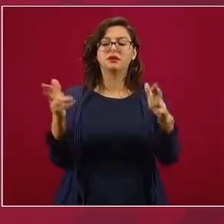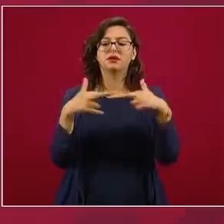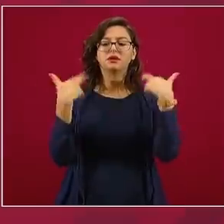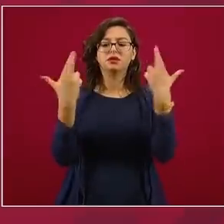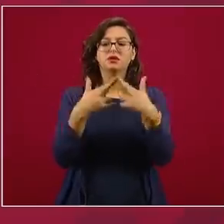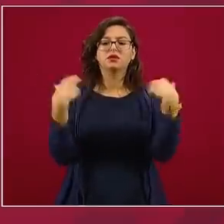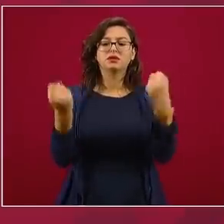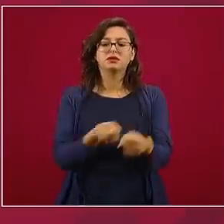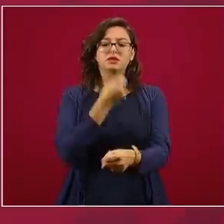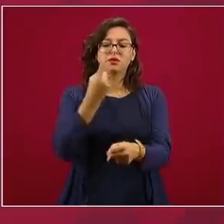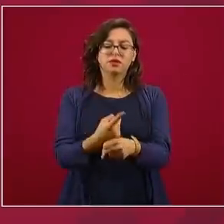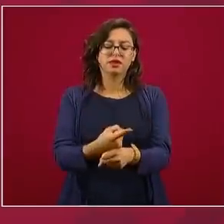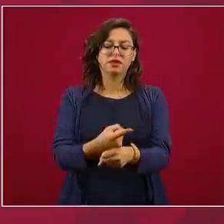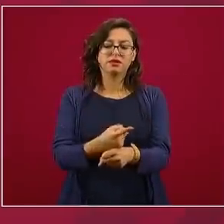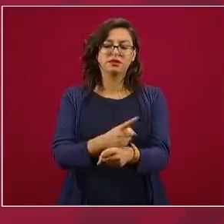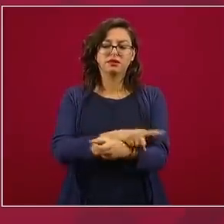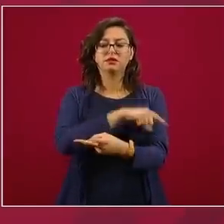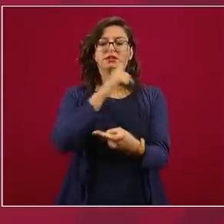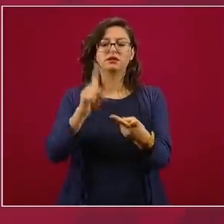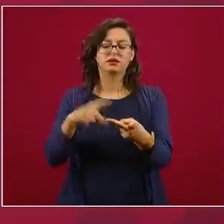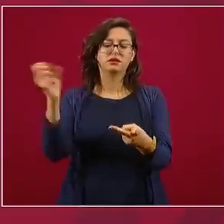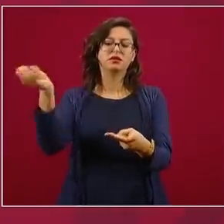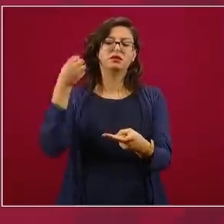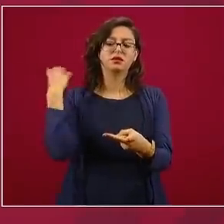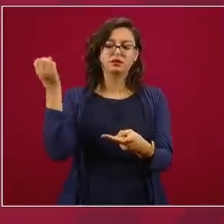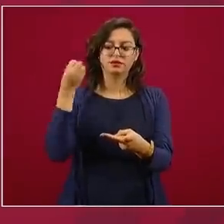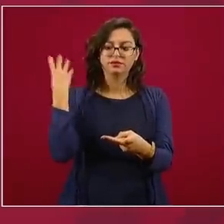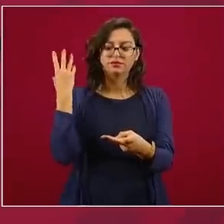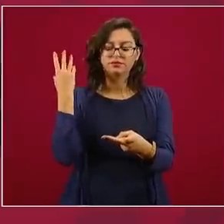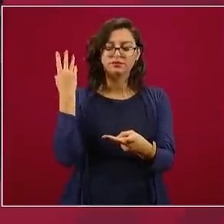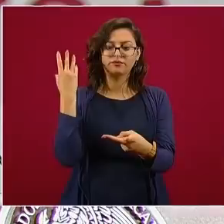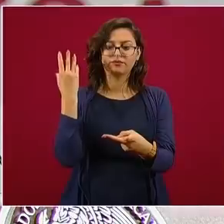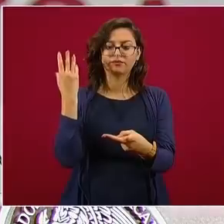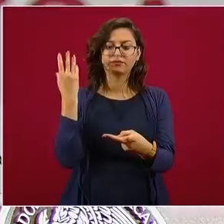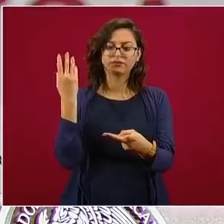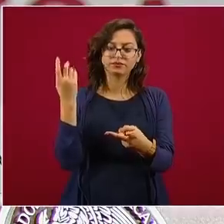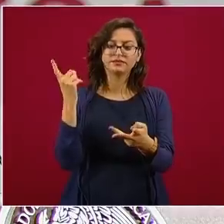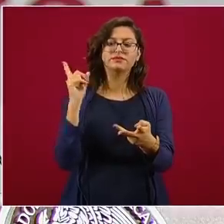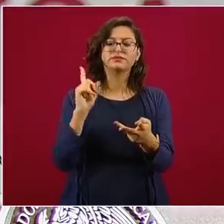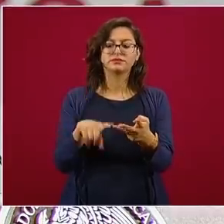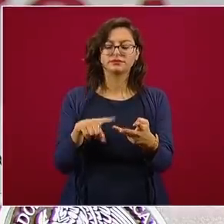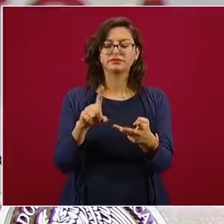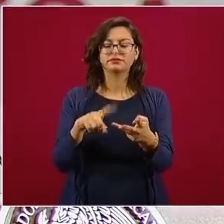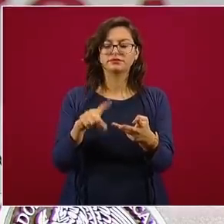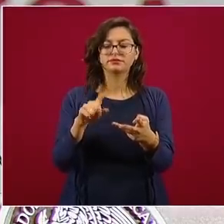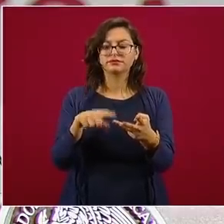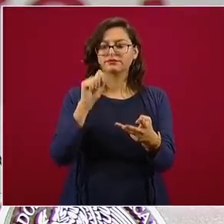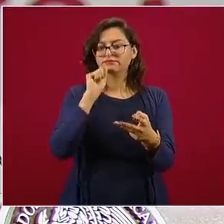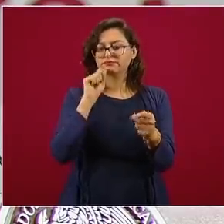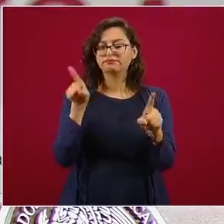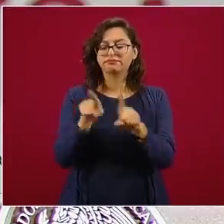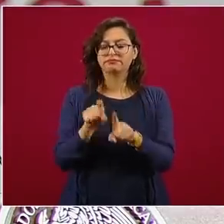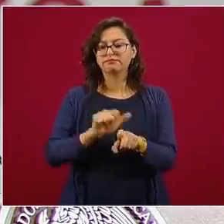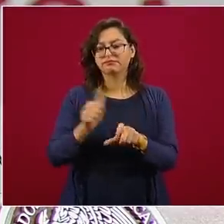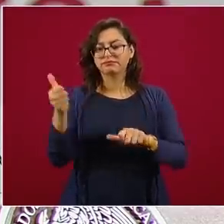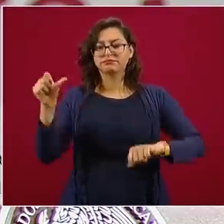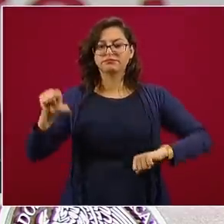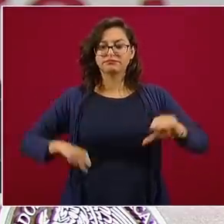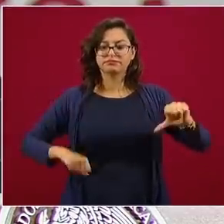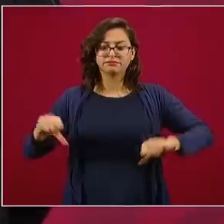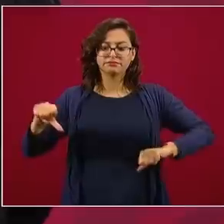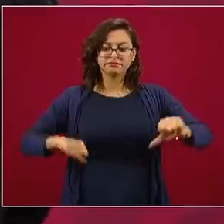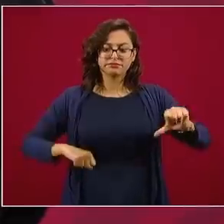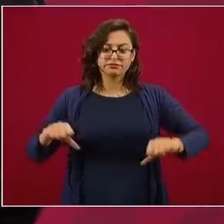temprano y la conferencia. Y también tenemos actividad. Vamos